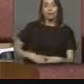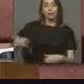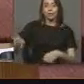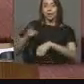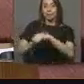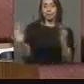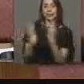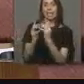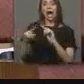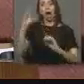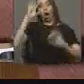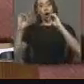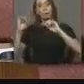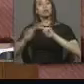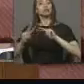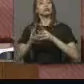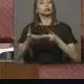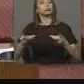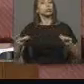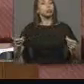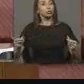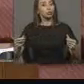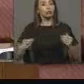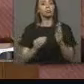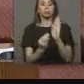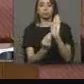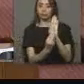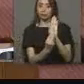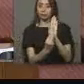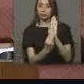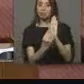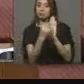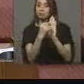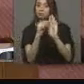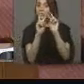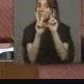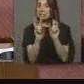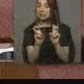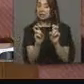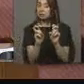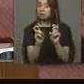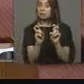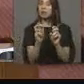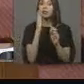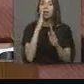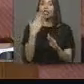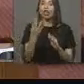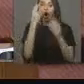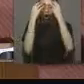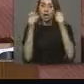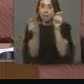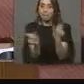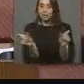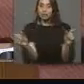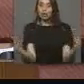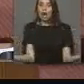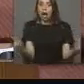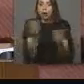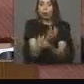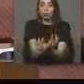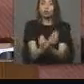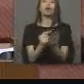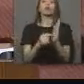el Senado y que éste ha logrado abordar, a mi juicio, aspectos esenciales de la donación cruzada, apoyo el texto